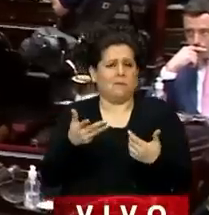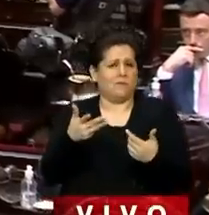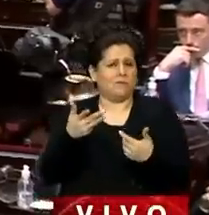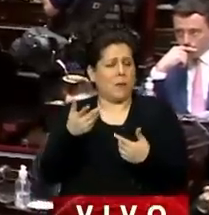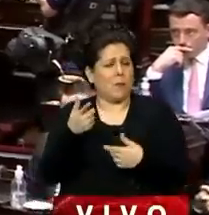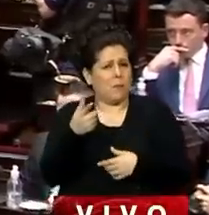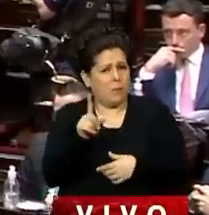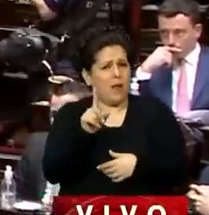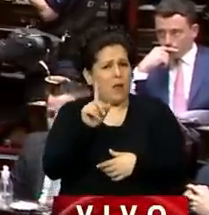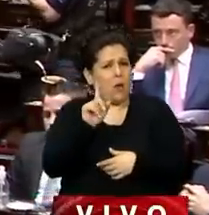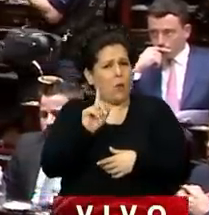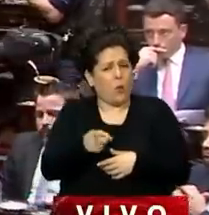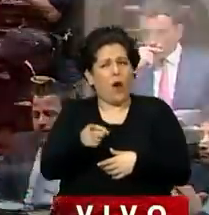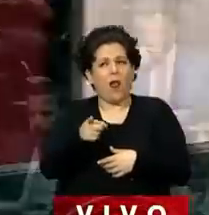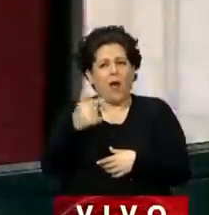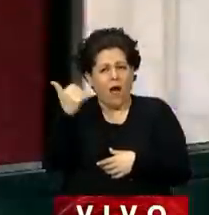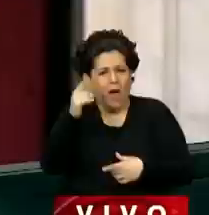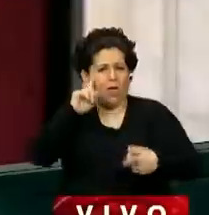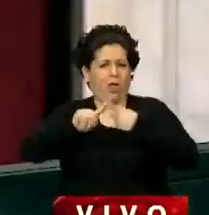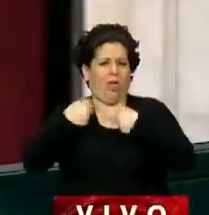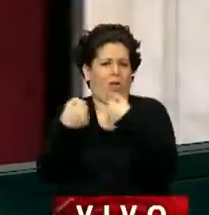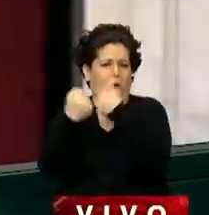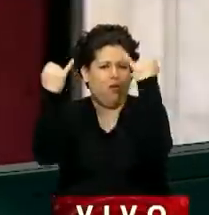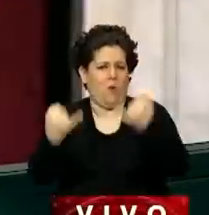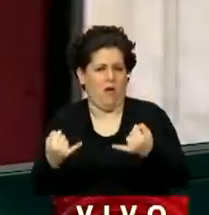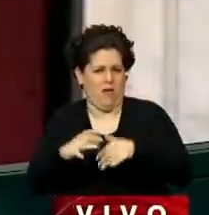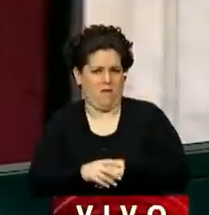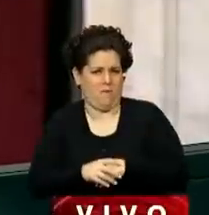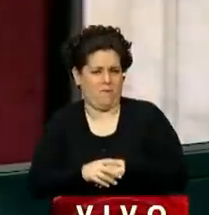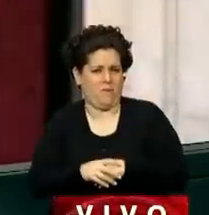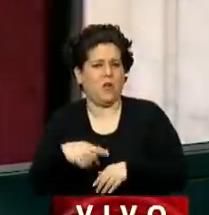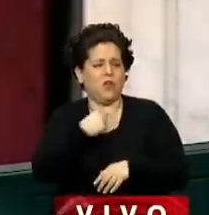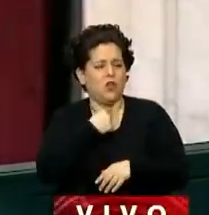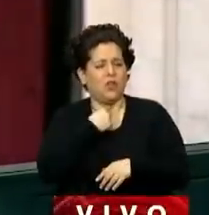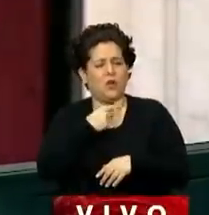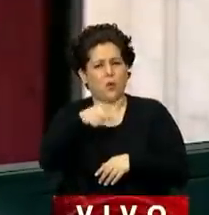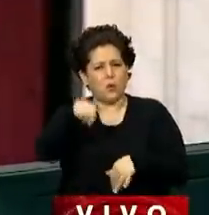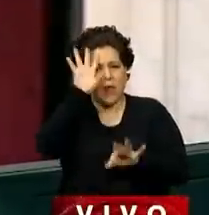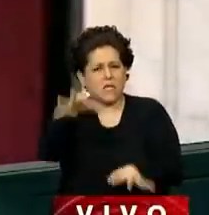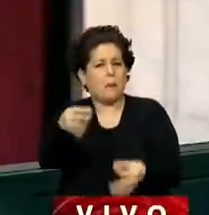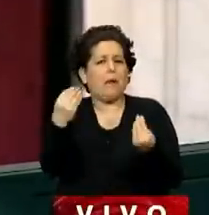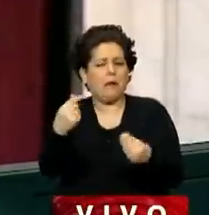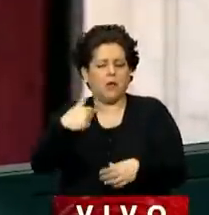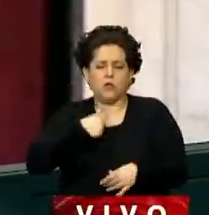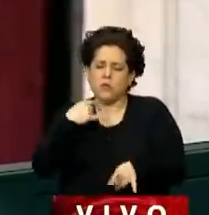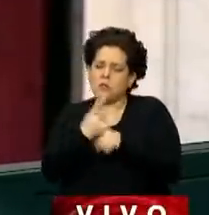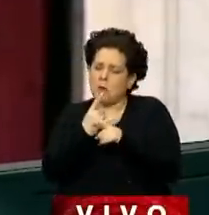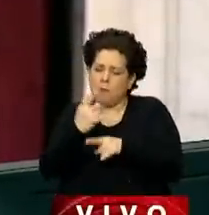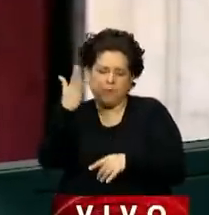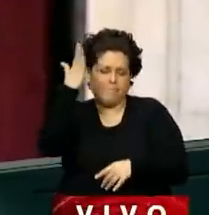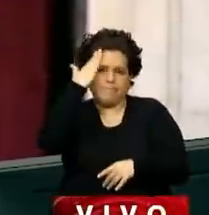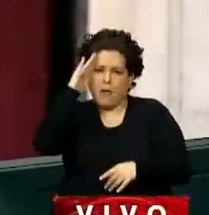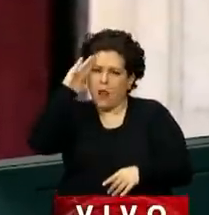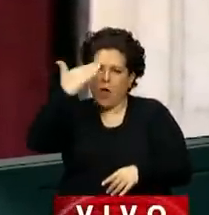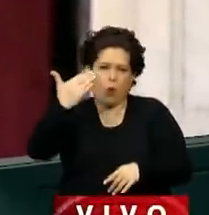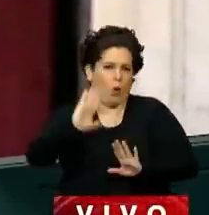pero sobre todas las cosas en los acuerdos, sepan que me llevo el mejor de los recuerdos de